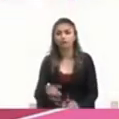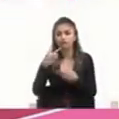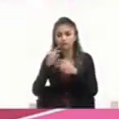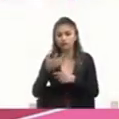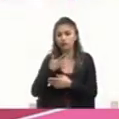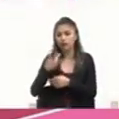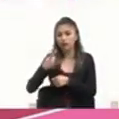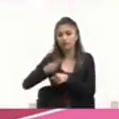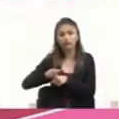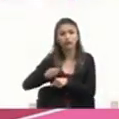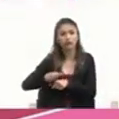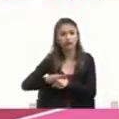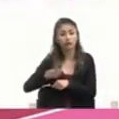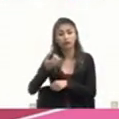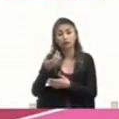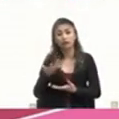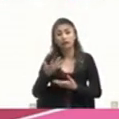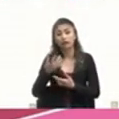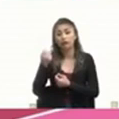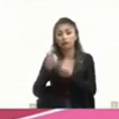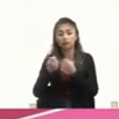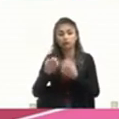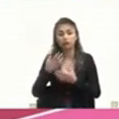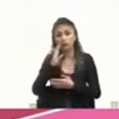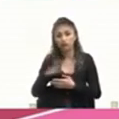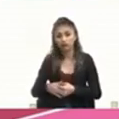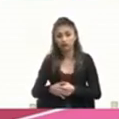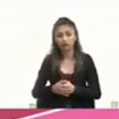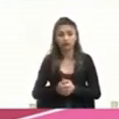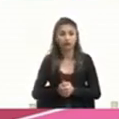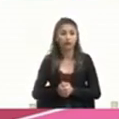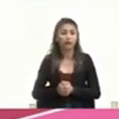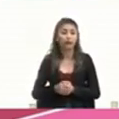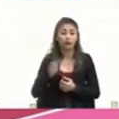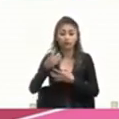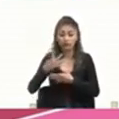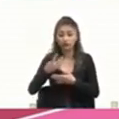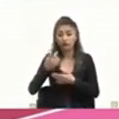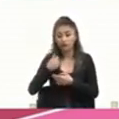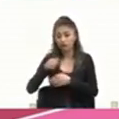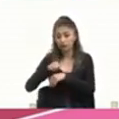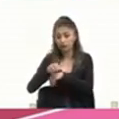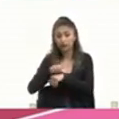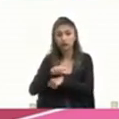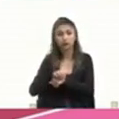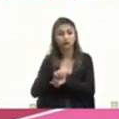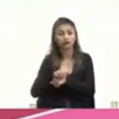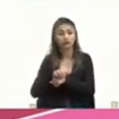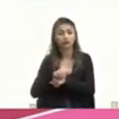enfermos y lamentablemente muertos. Las cifras en su